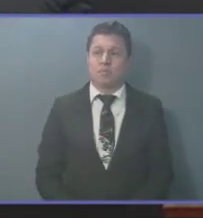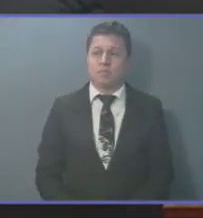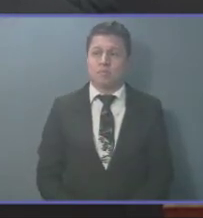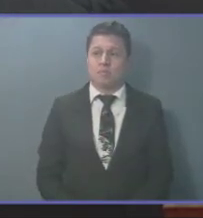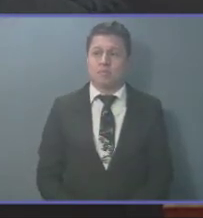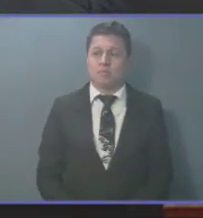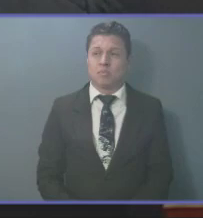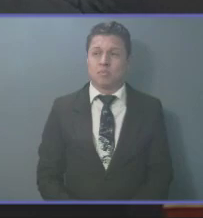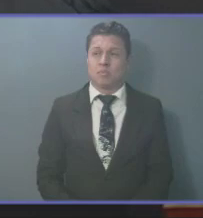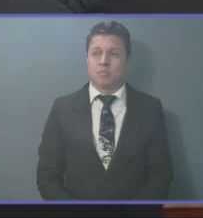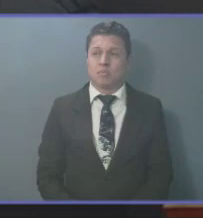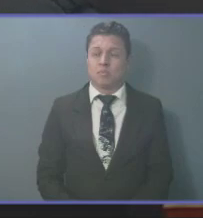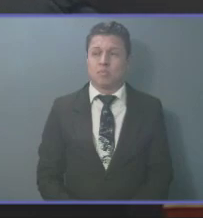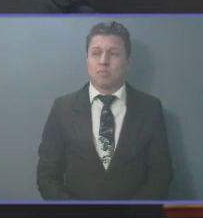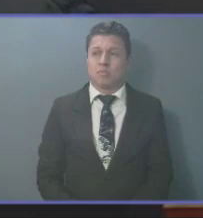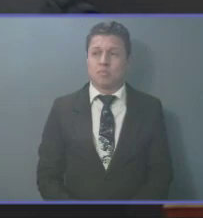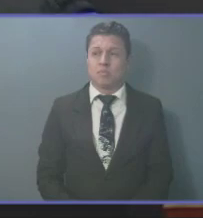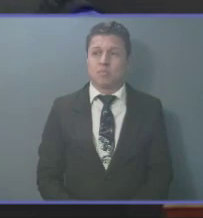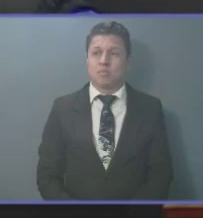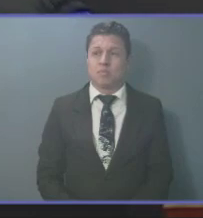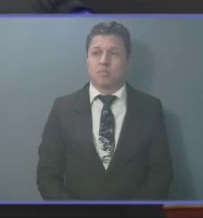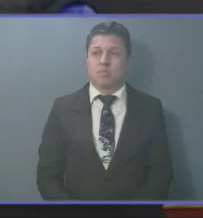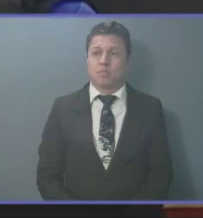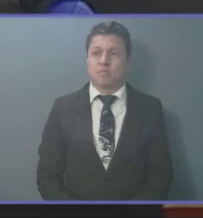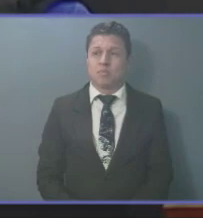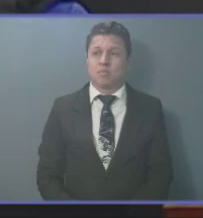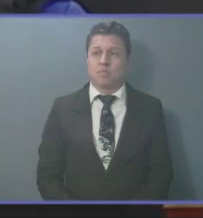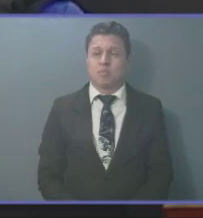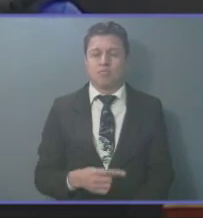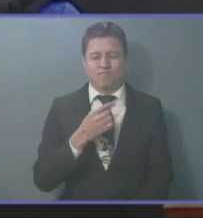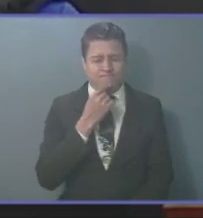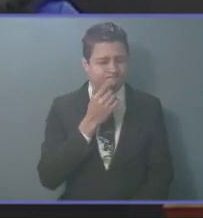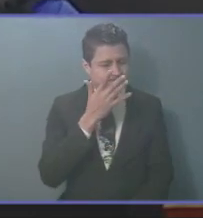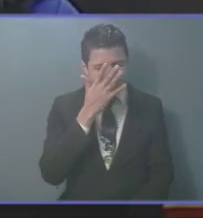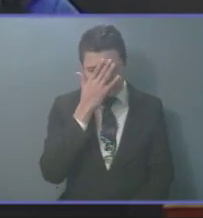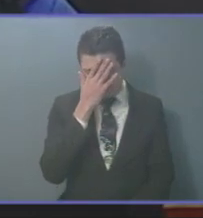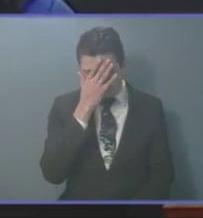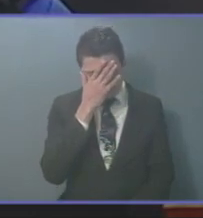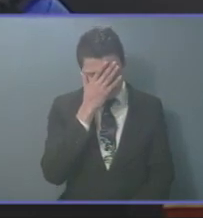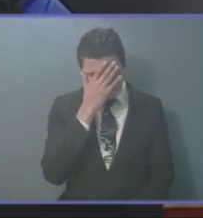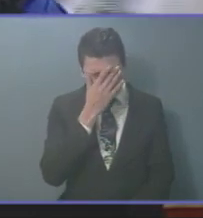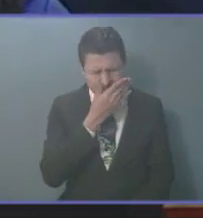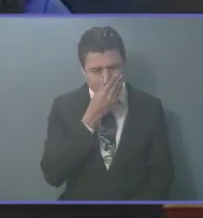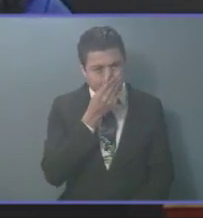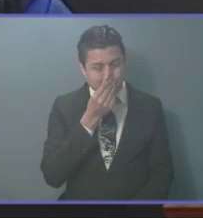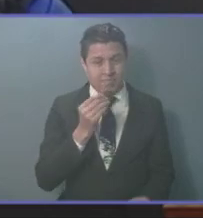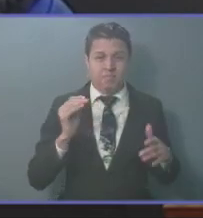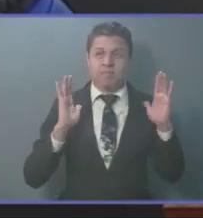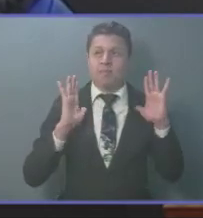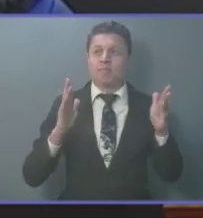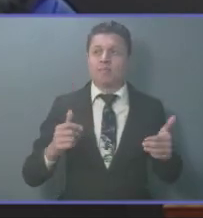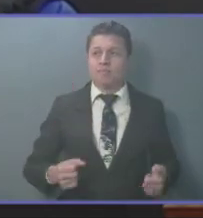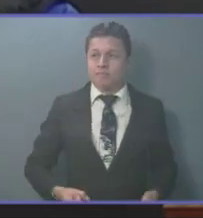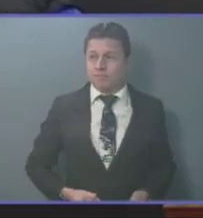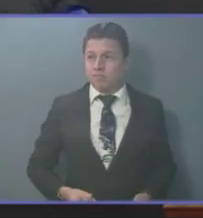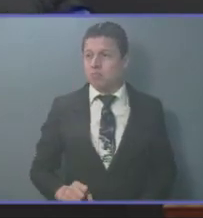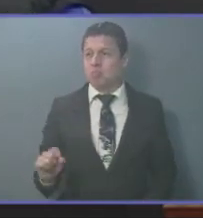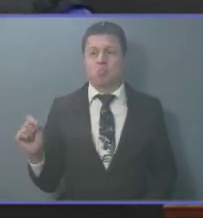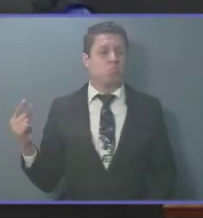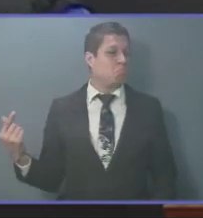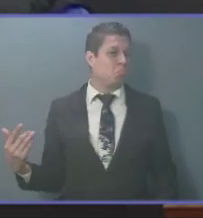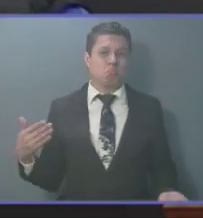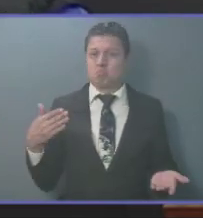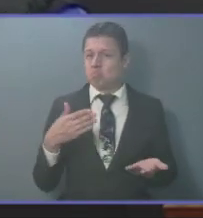el órgano ejecutivo. Muy penosamente, el gobierno de la República no se